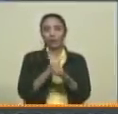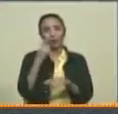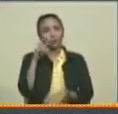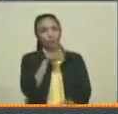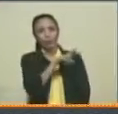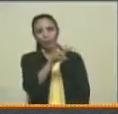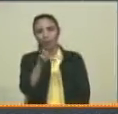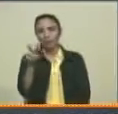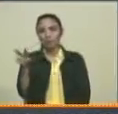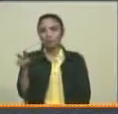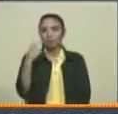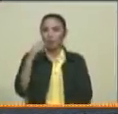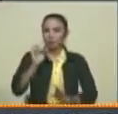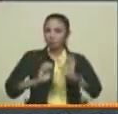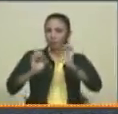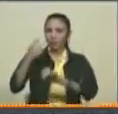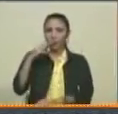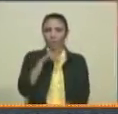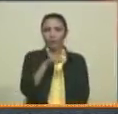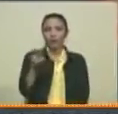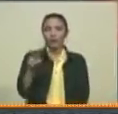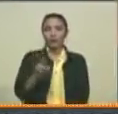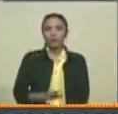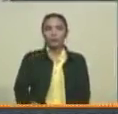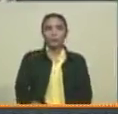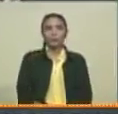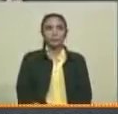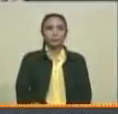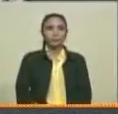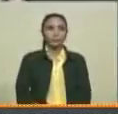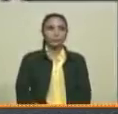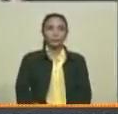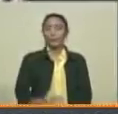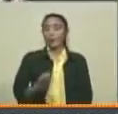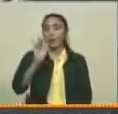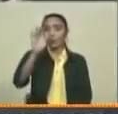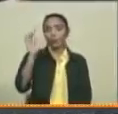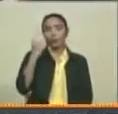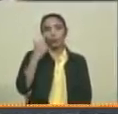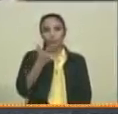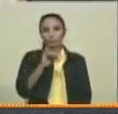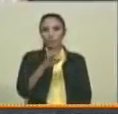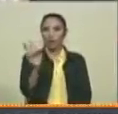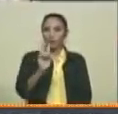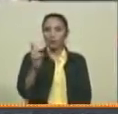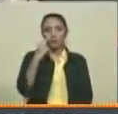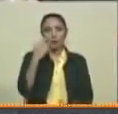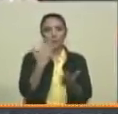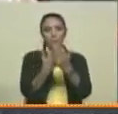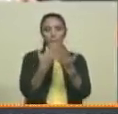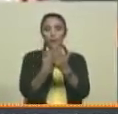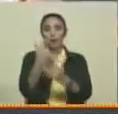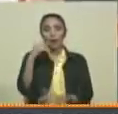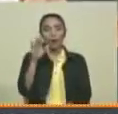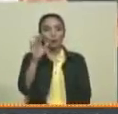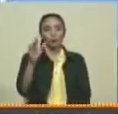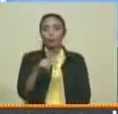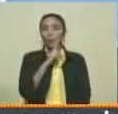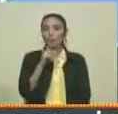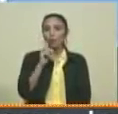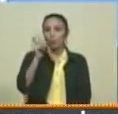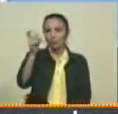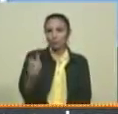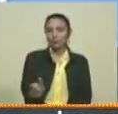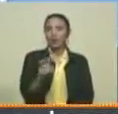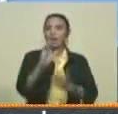los ve a ustedes, ve que el futuro ya llegó a Venezuela. Y el futuro tiene un solo nombre,